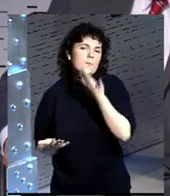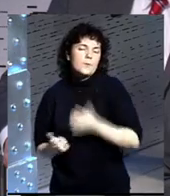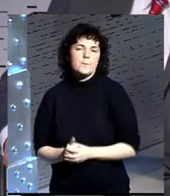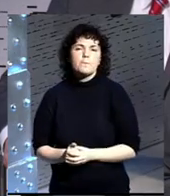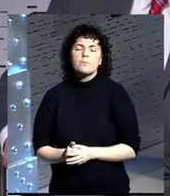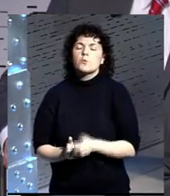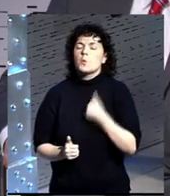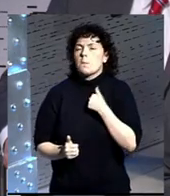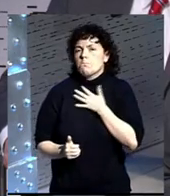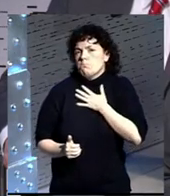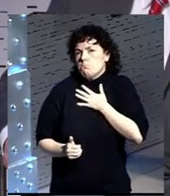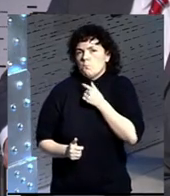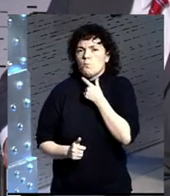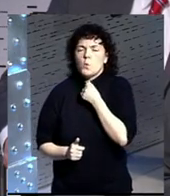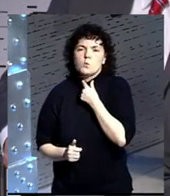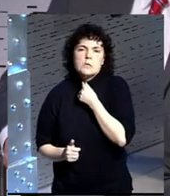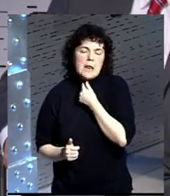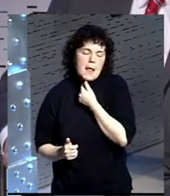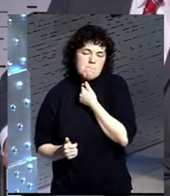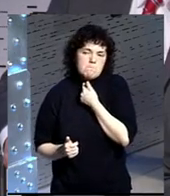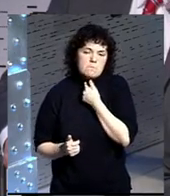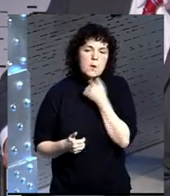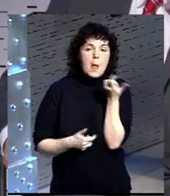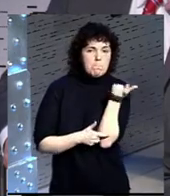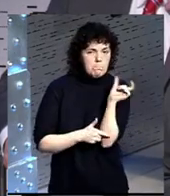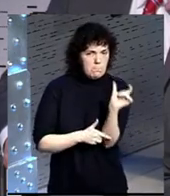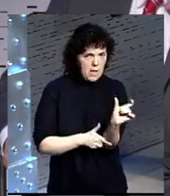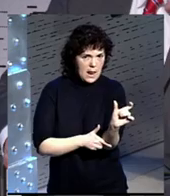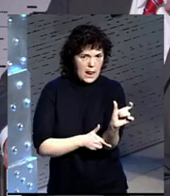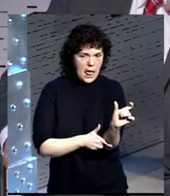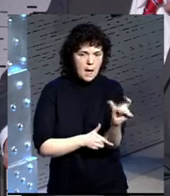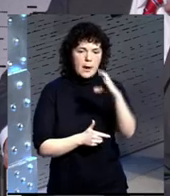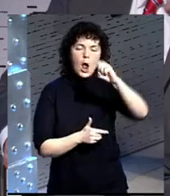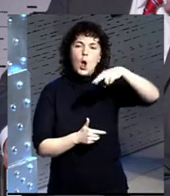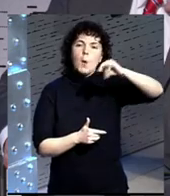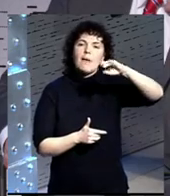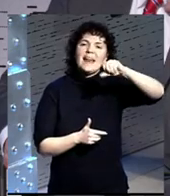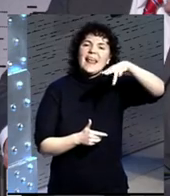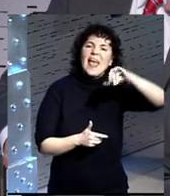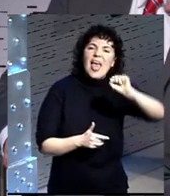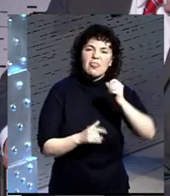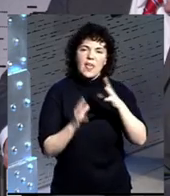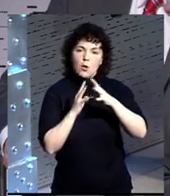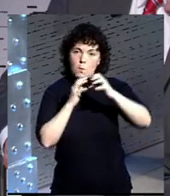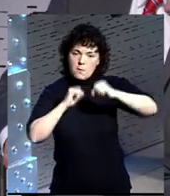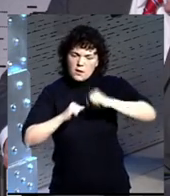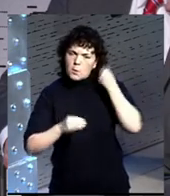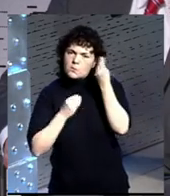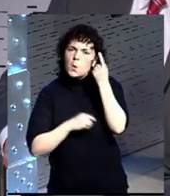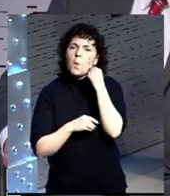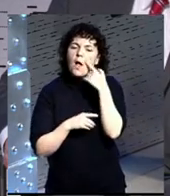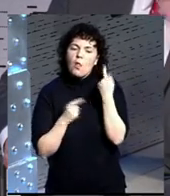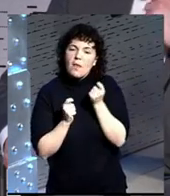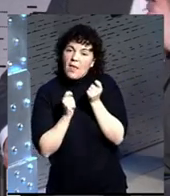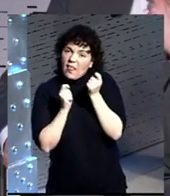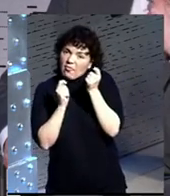mí me gustaría fijarme en una palabra que sería conveniencia. Lo que yo creo que un banco tiene que ser capaz de entregar a